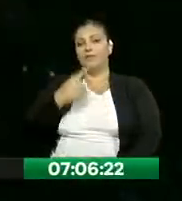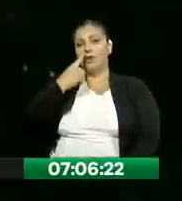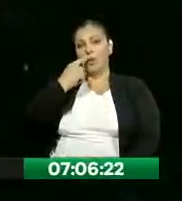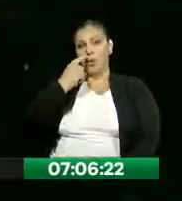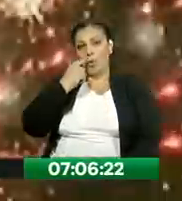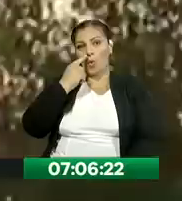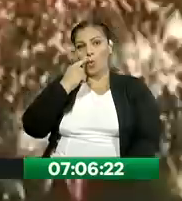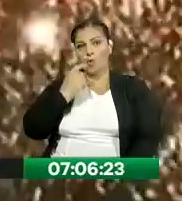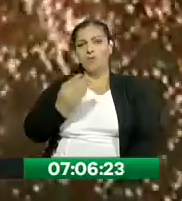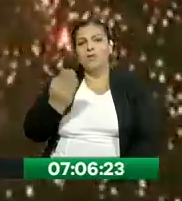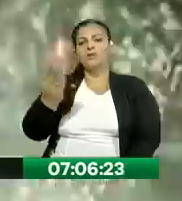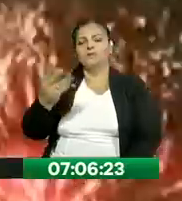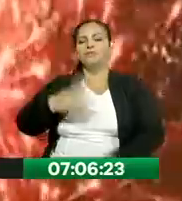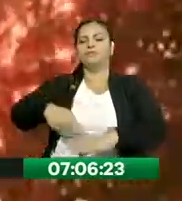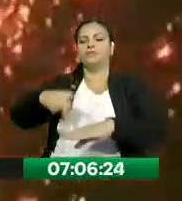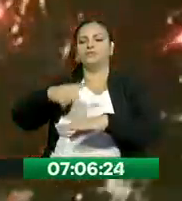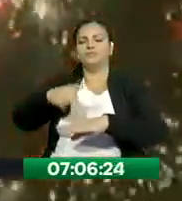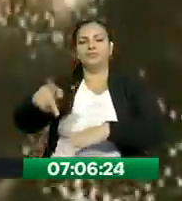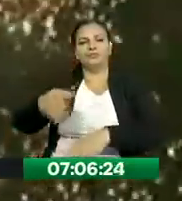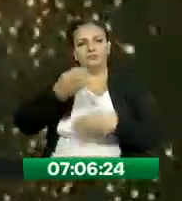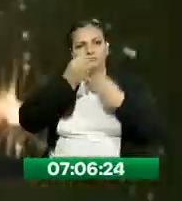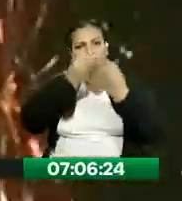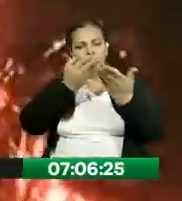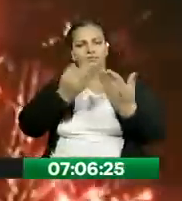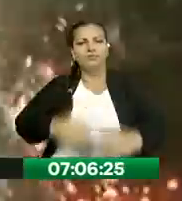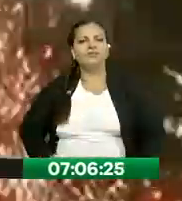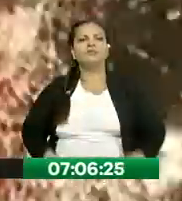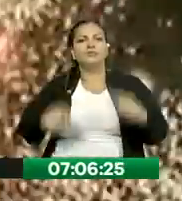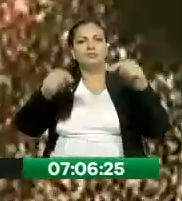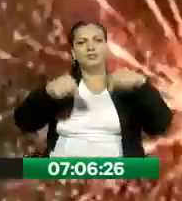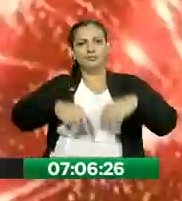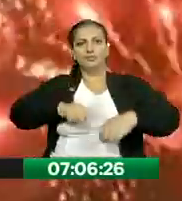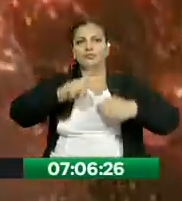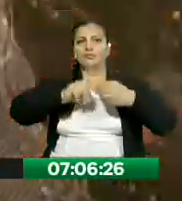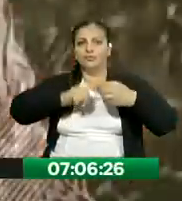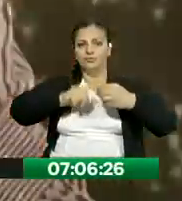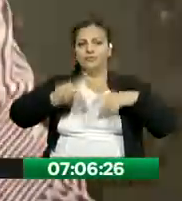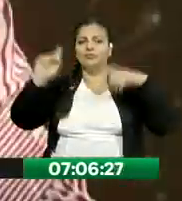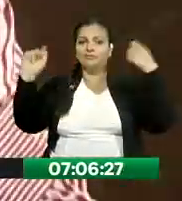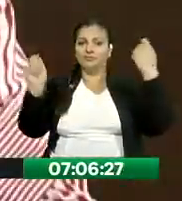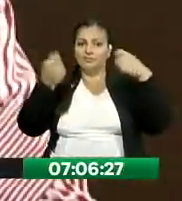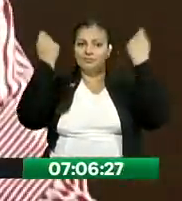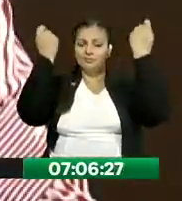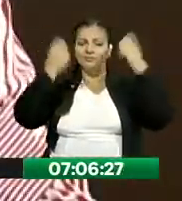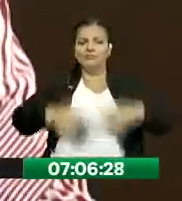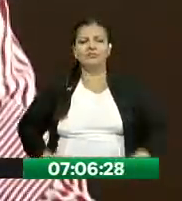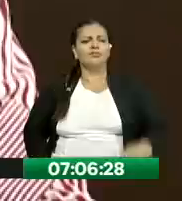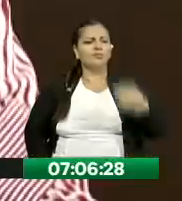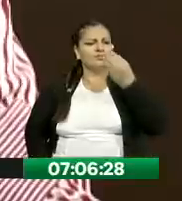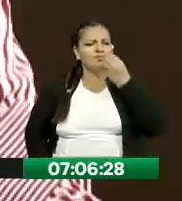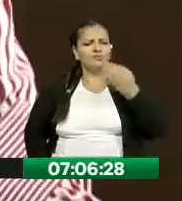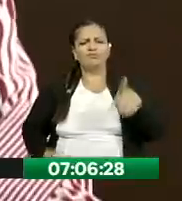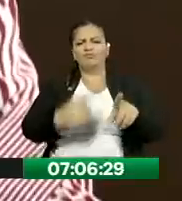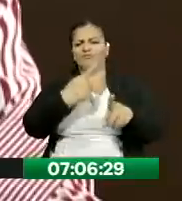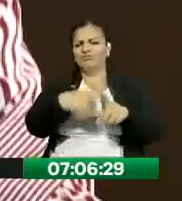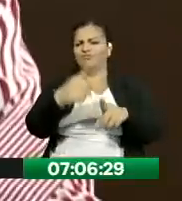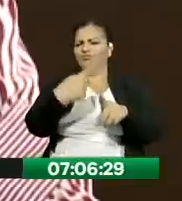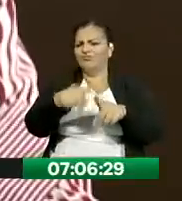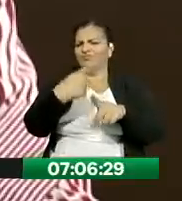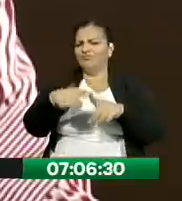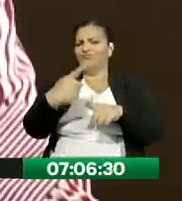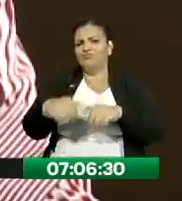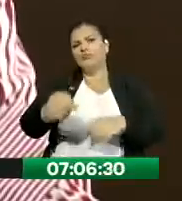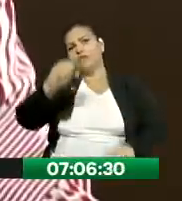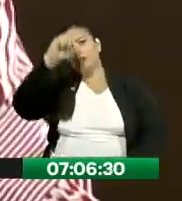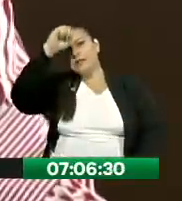ecuatoriano durante sus fiestas explota al máximo la quiteñidad. En fiestas de Quito son muy quiteños. El